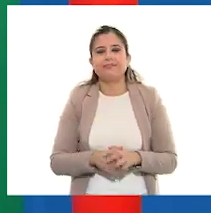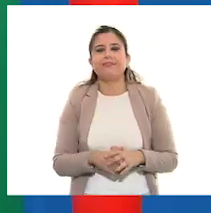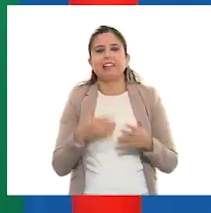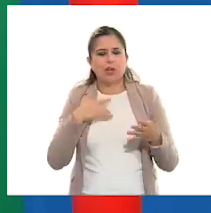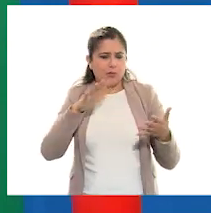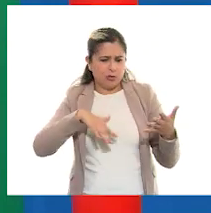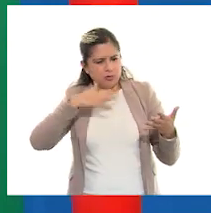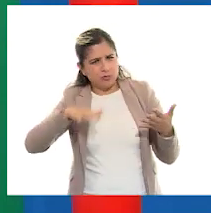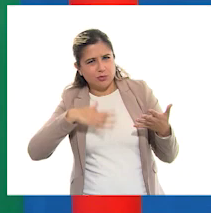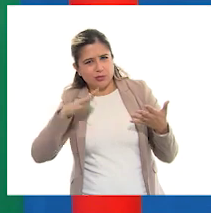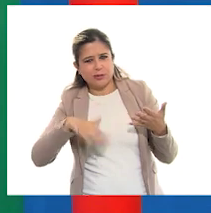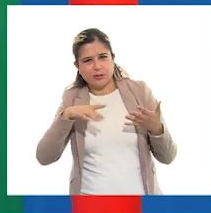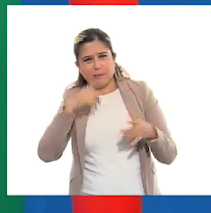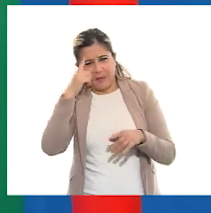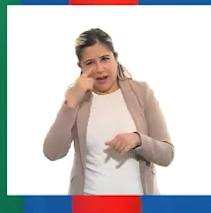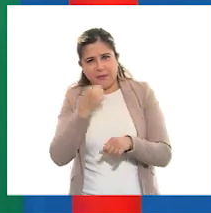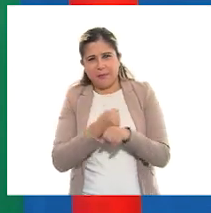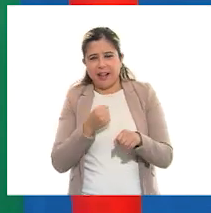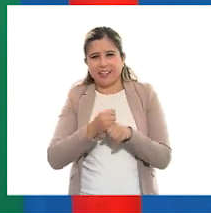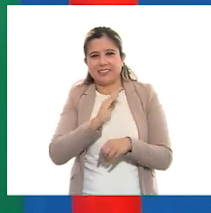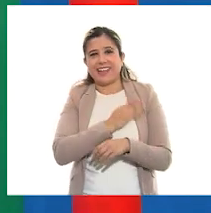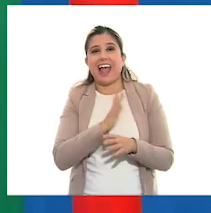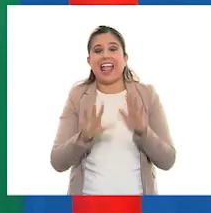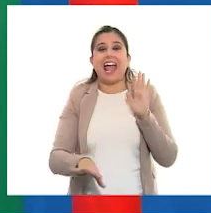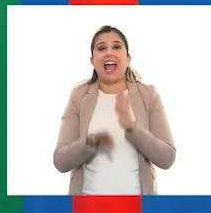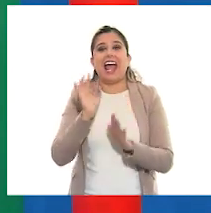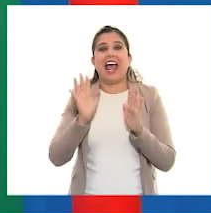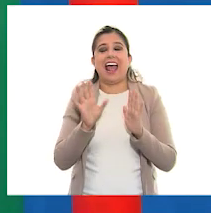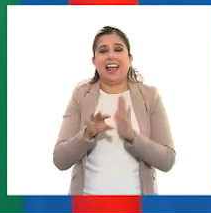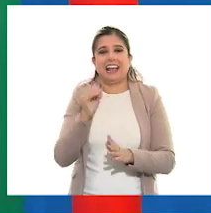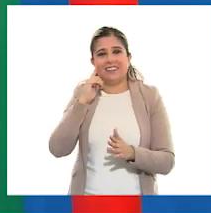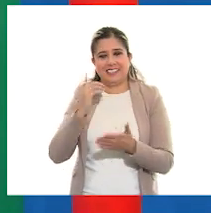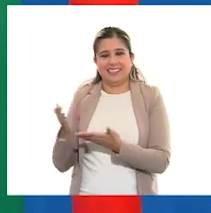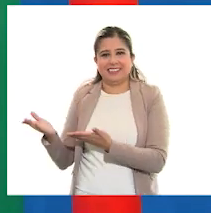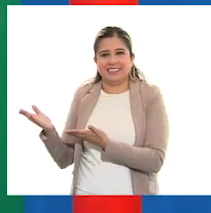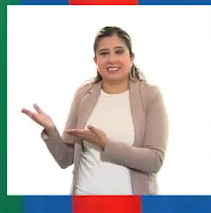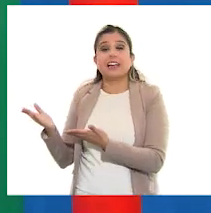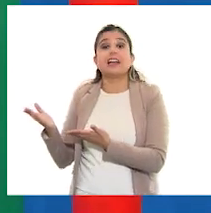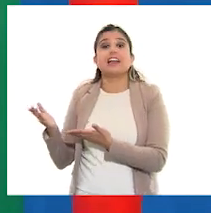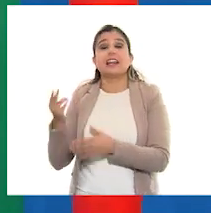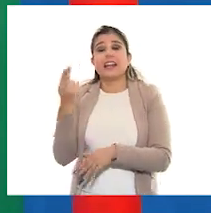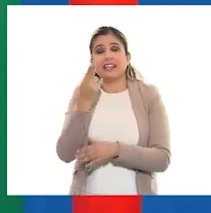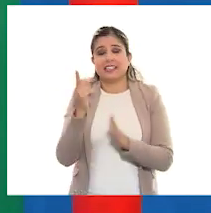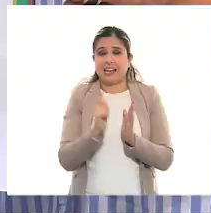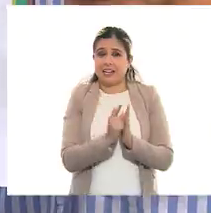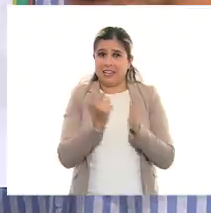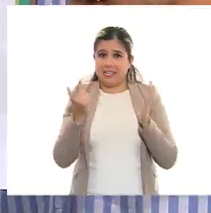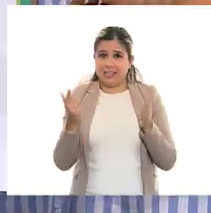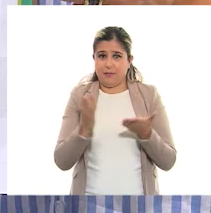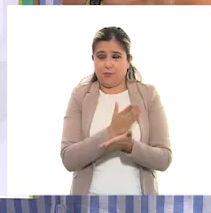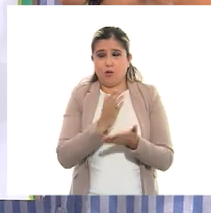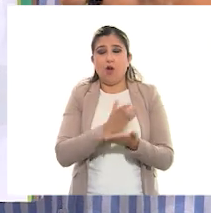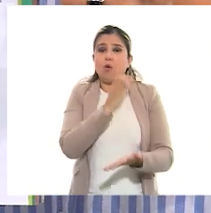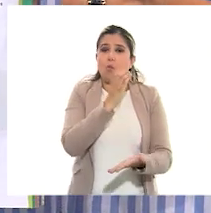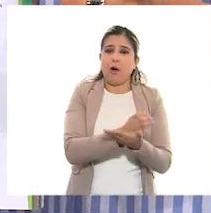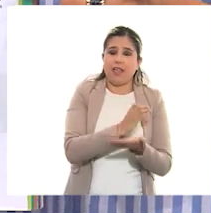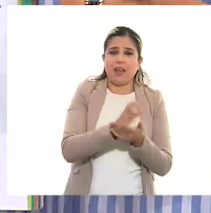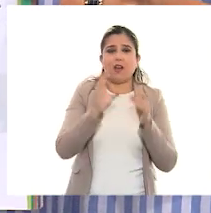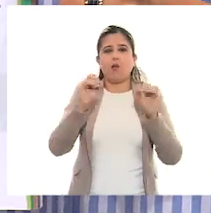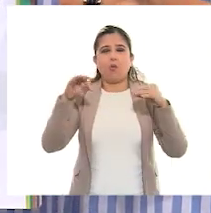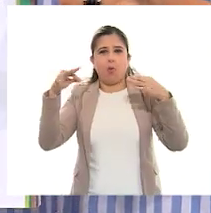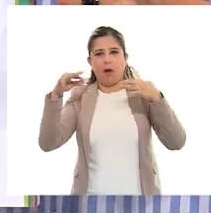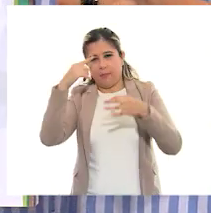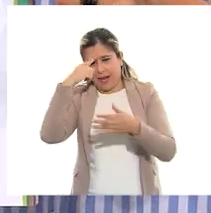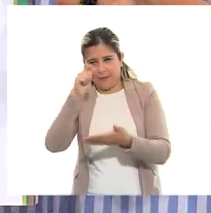busque y busque la práctica social, ya la encontré. Muy bien, María. Pues miren, vamos a necesitar su libro de texto, cuaderno u hojas para